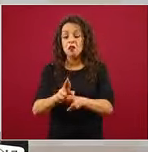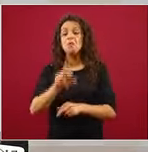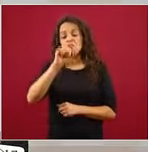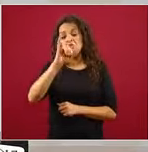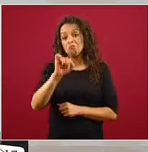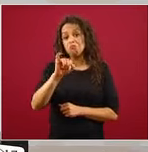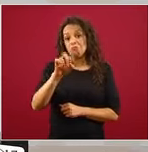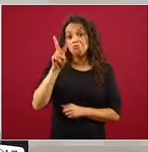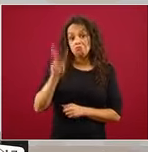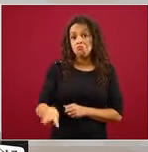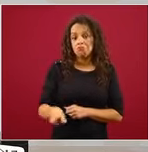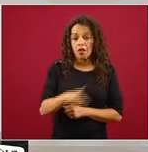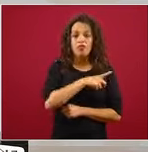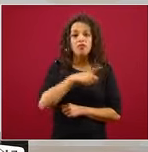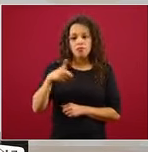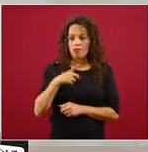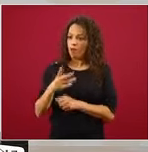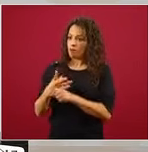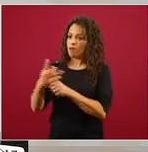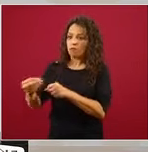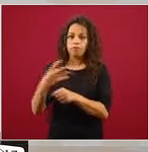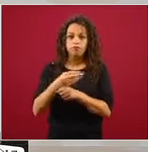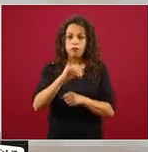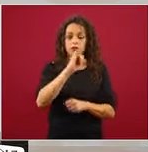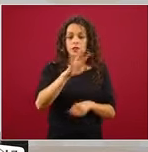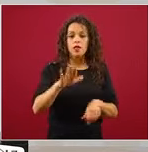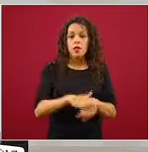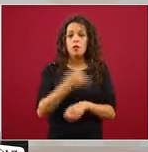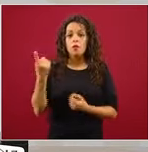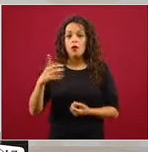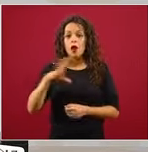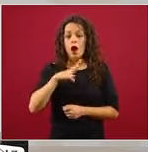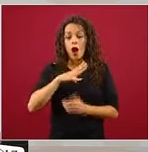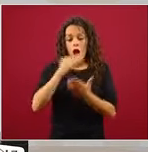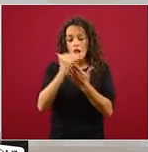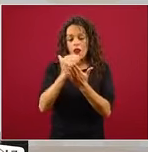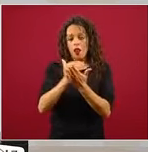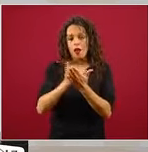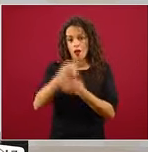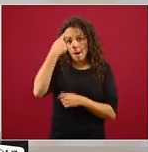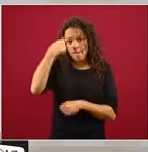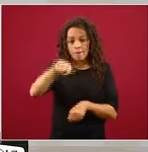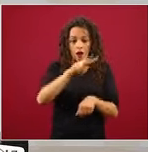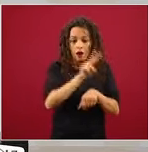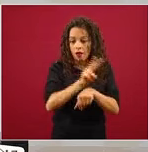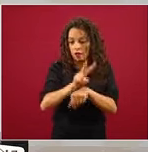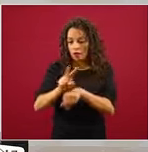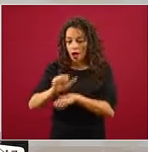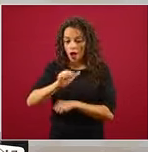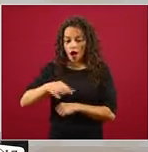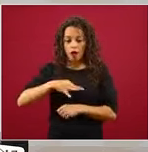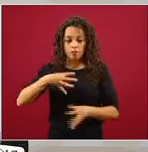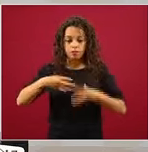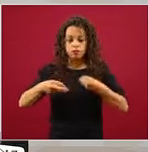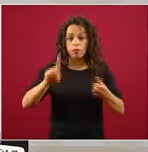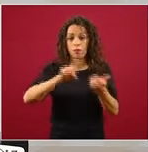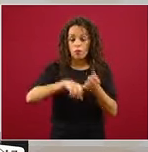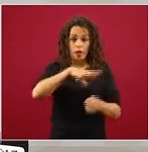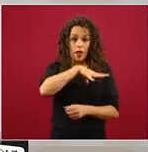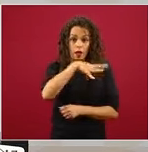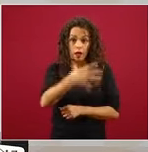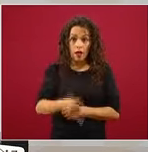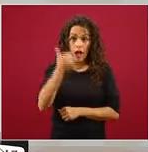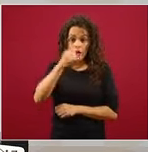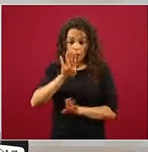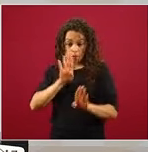porque está instruido, está indicado en los lineamientos de vigilancia epidemiológica generales y los específicos